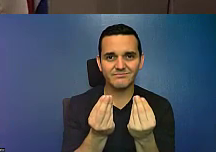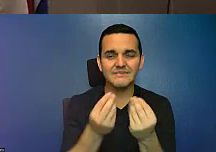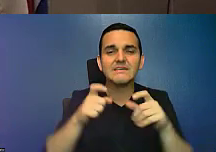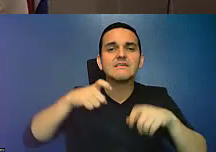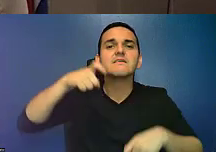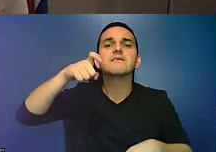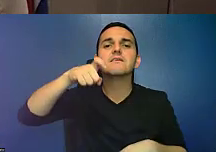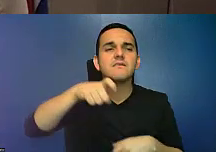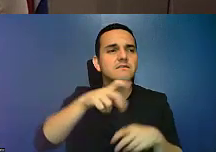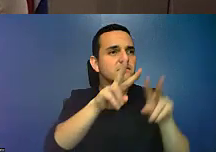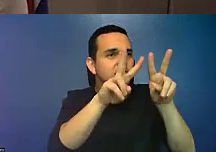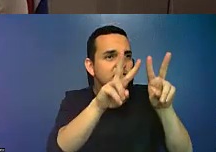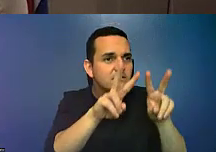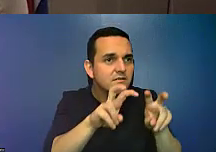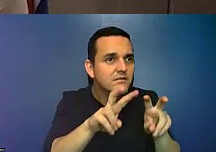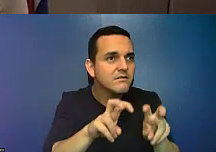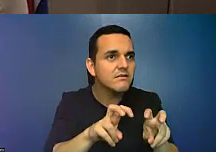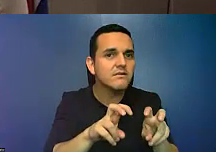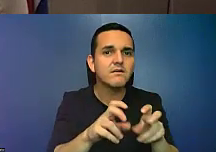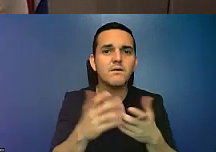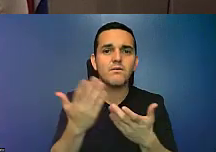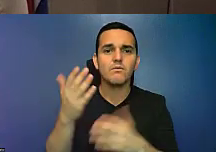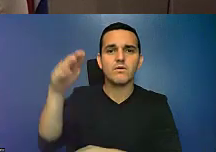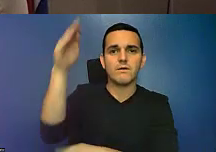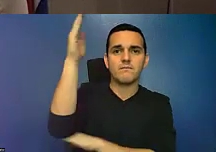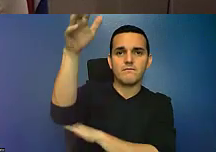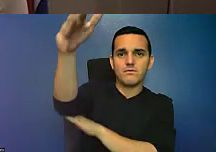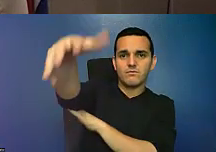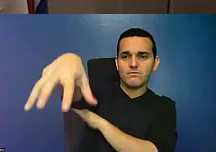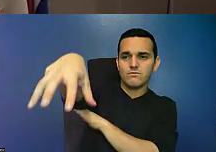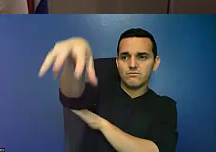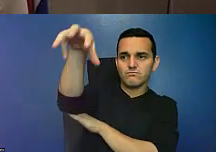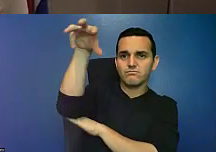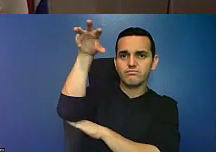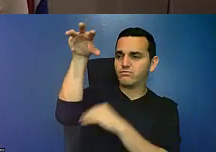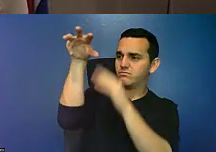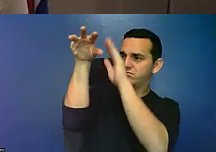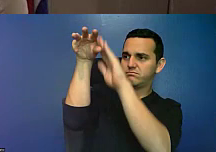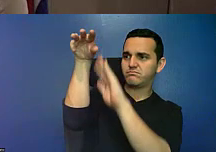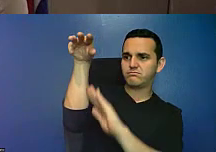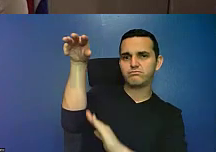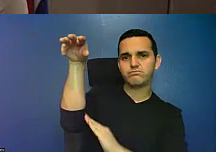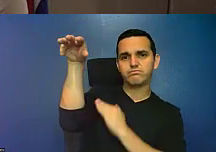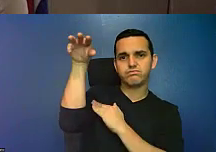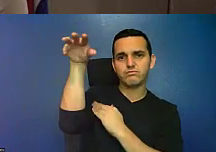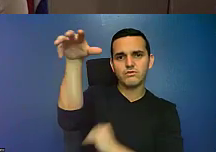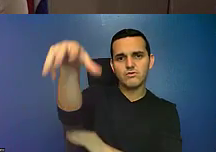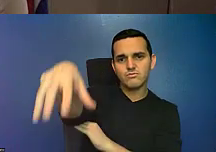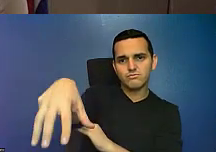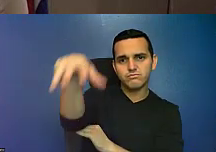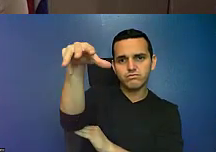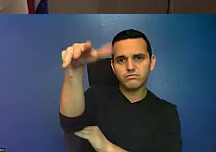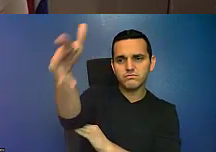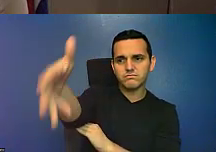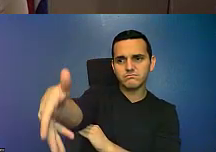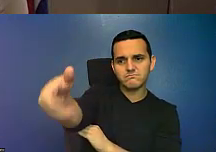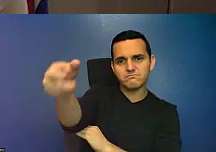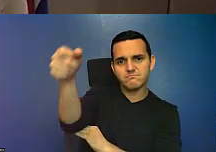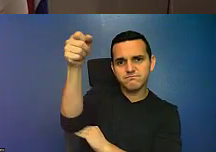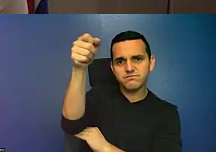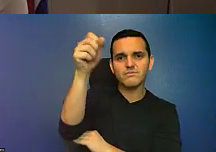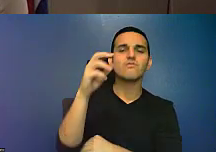probarlo a lo que son brazos robóticos y estructuras que ya meramente aquí se va a